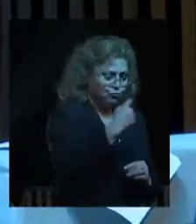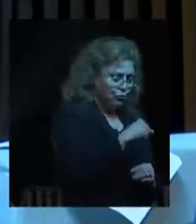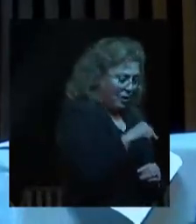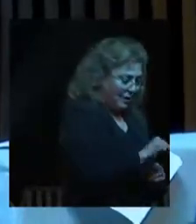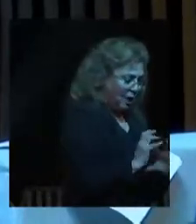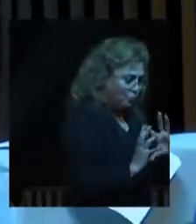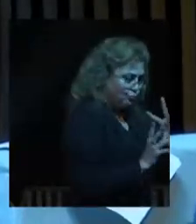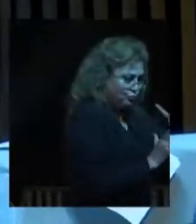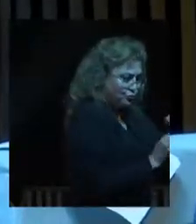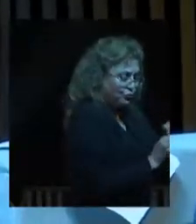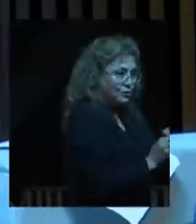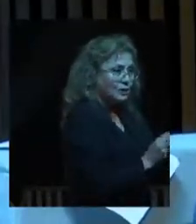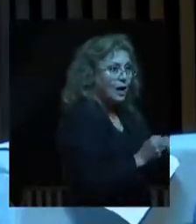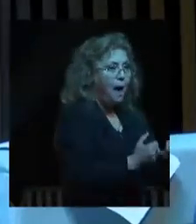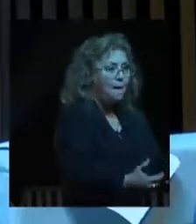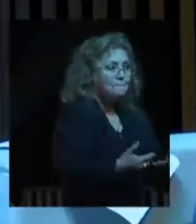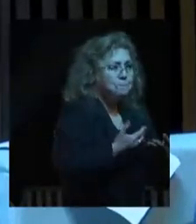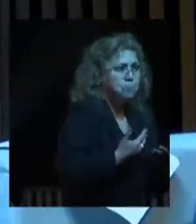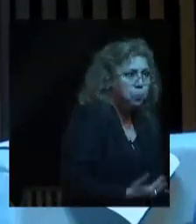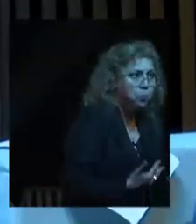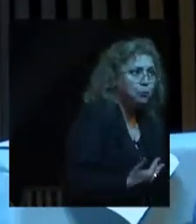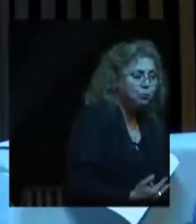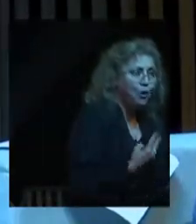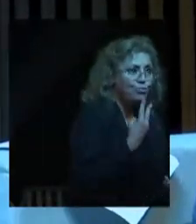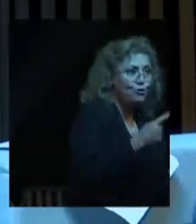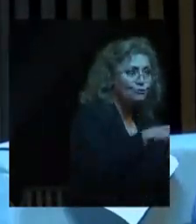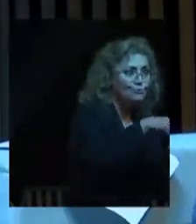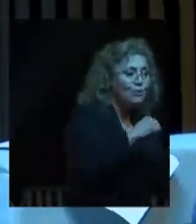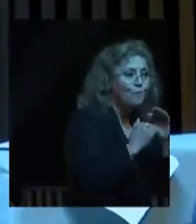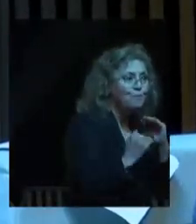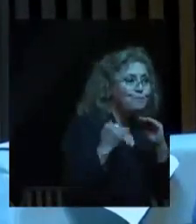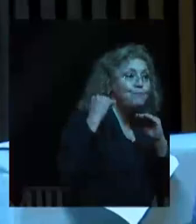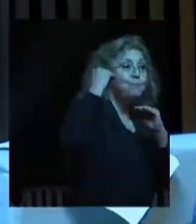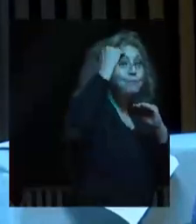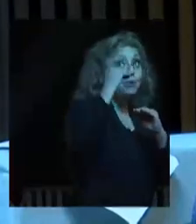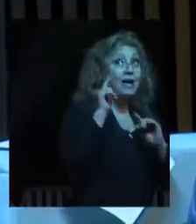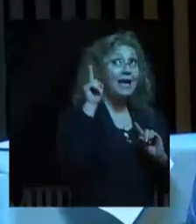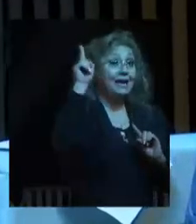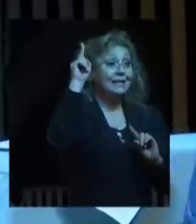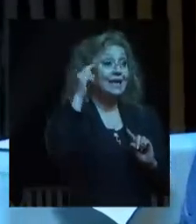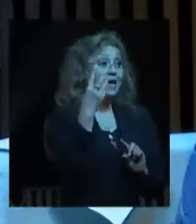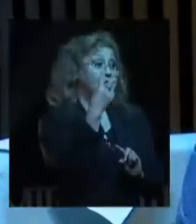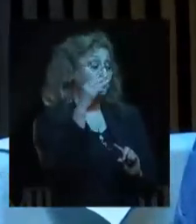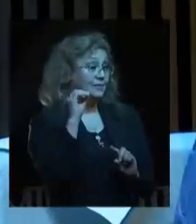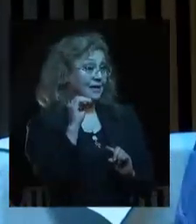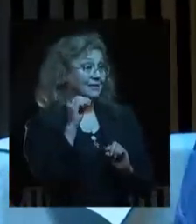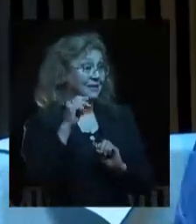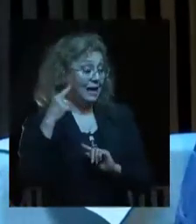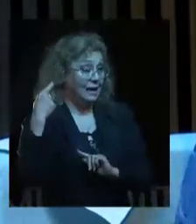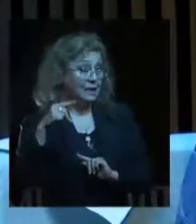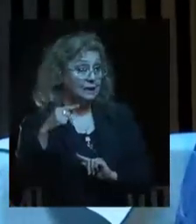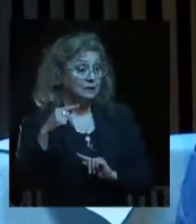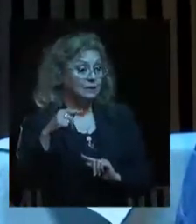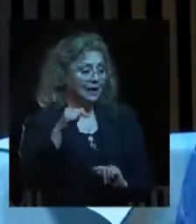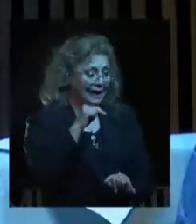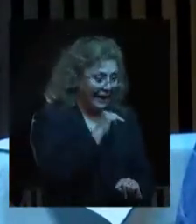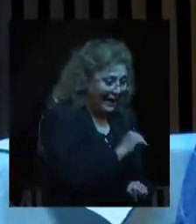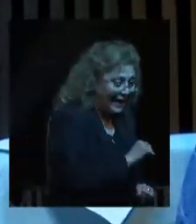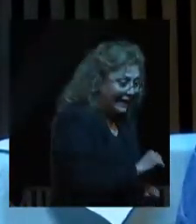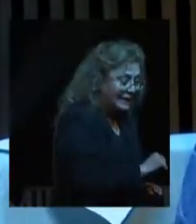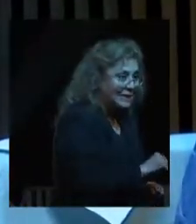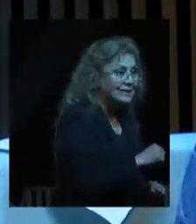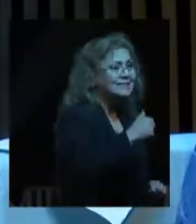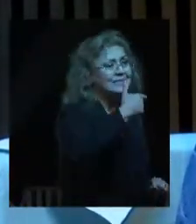va a pesar 2 veces y media más. Un niño que pesa 30 kilos, imagínate, pesaría